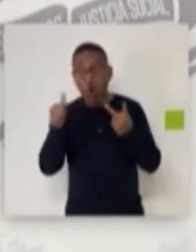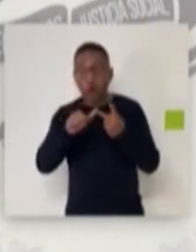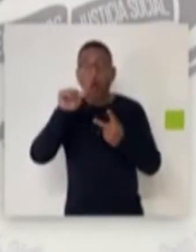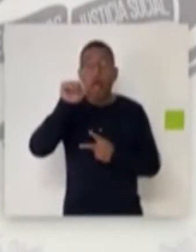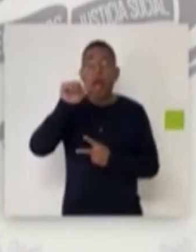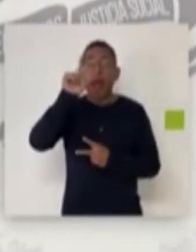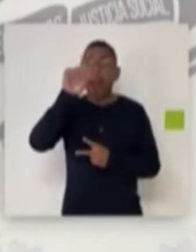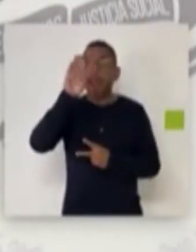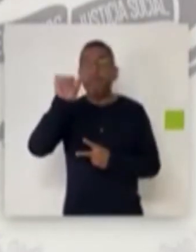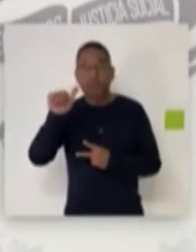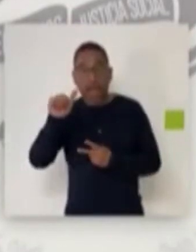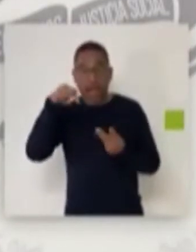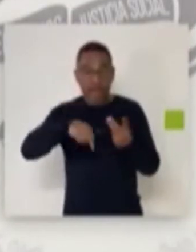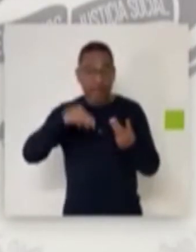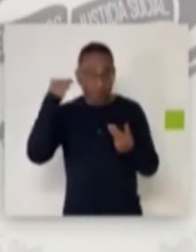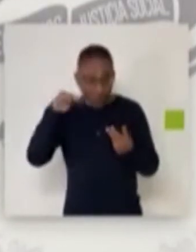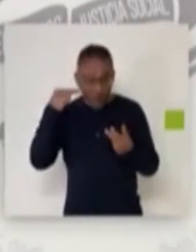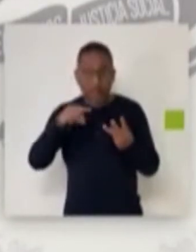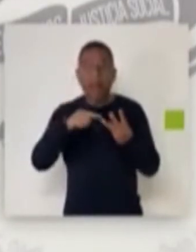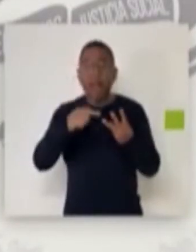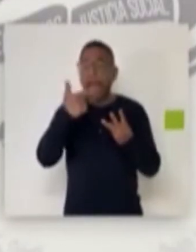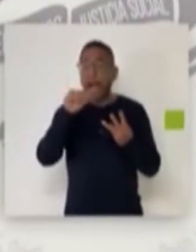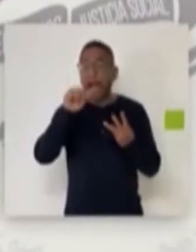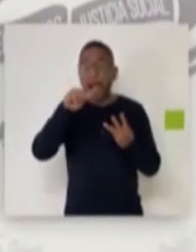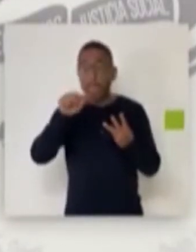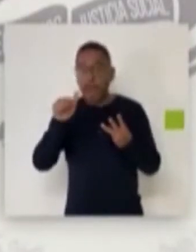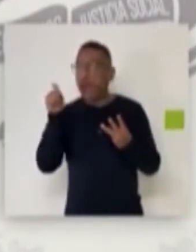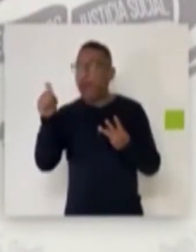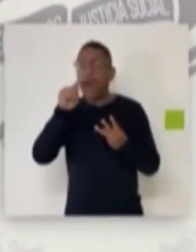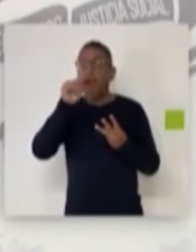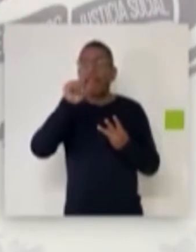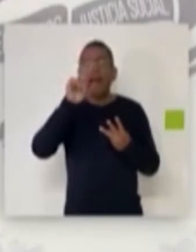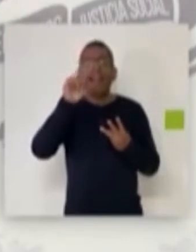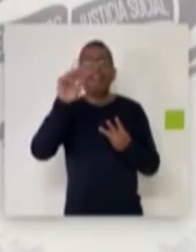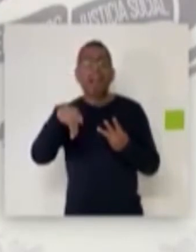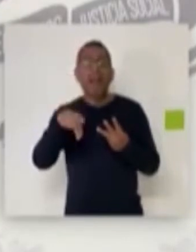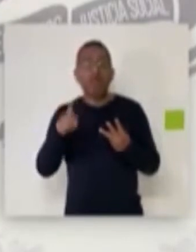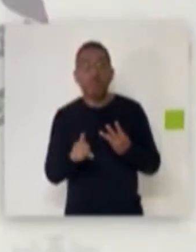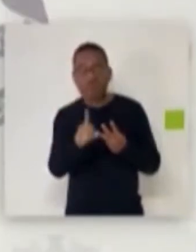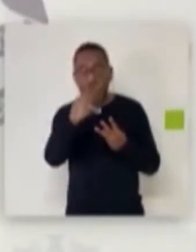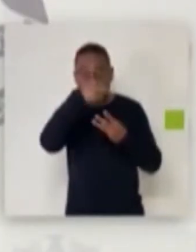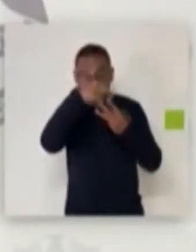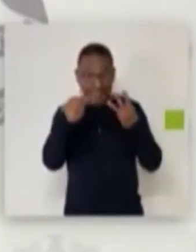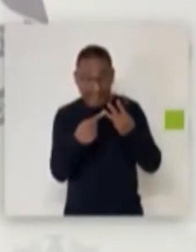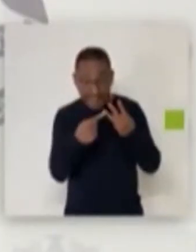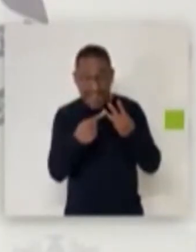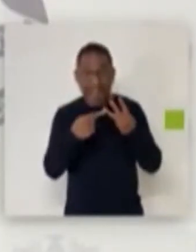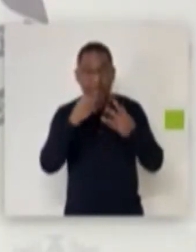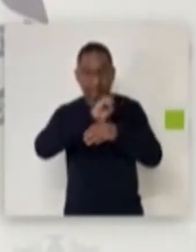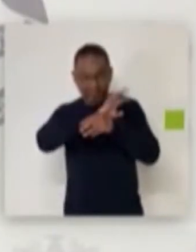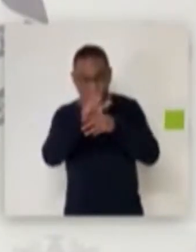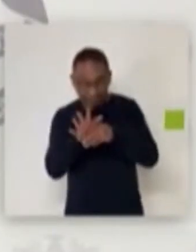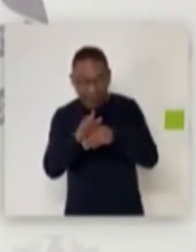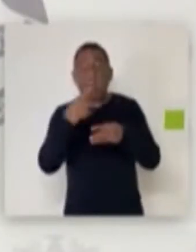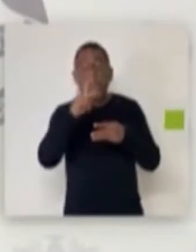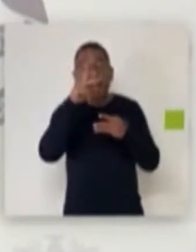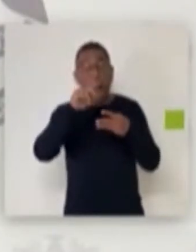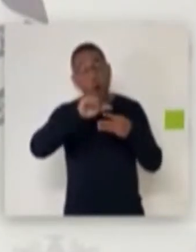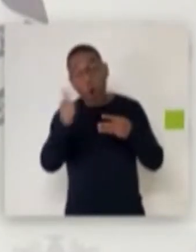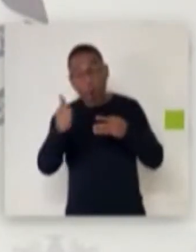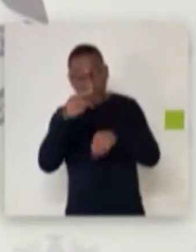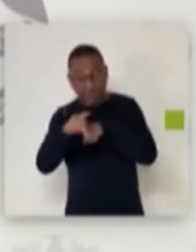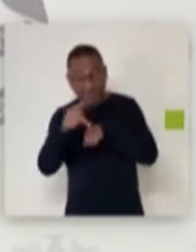variante alfa en Morelia y la variante gamma en Taretan. Estas tres variantes